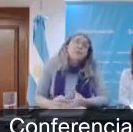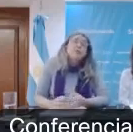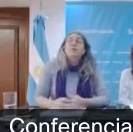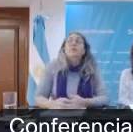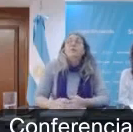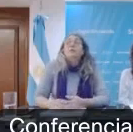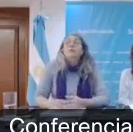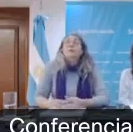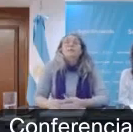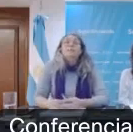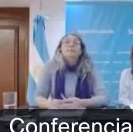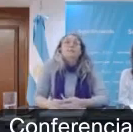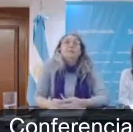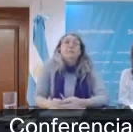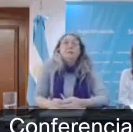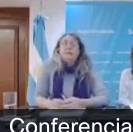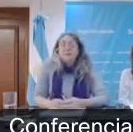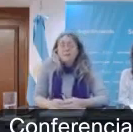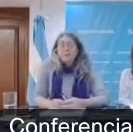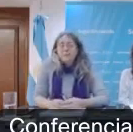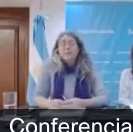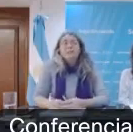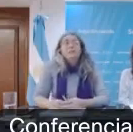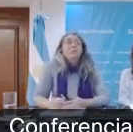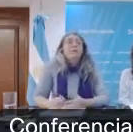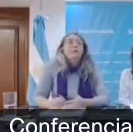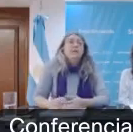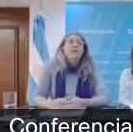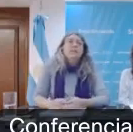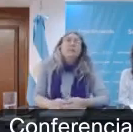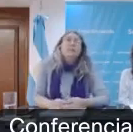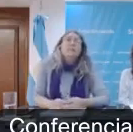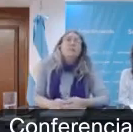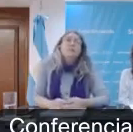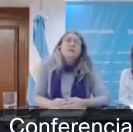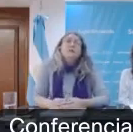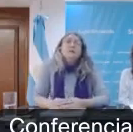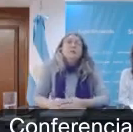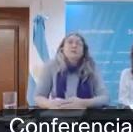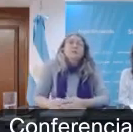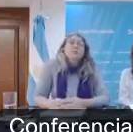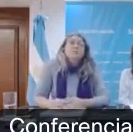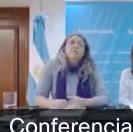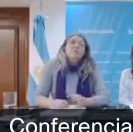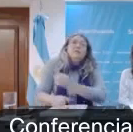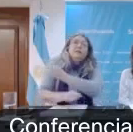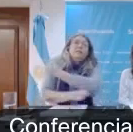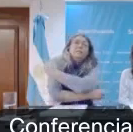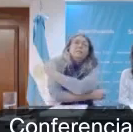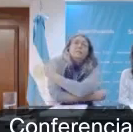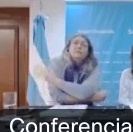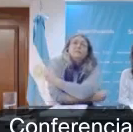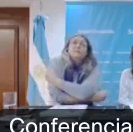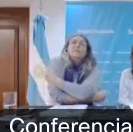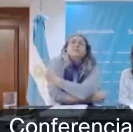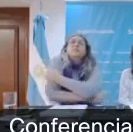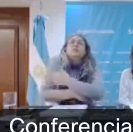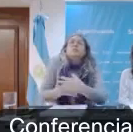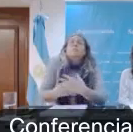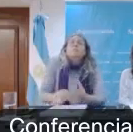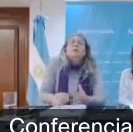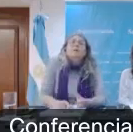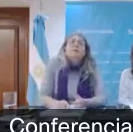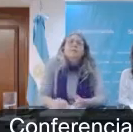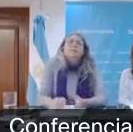Por otro lado, es importante subrayar, digamos, que los consumos se constituyen